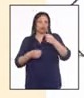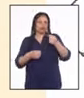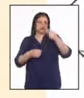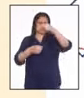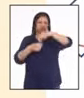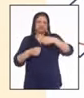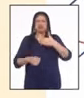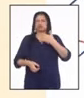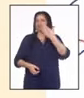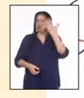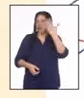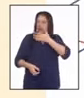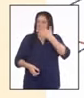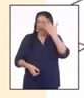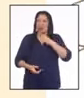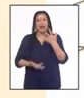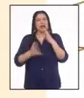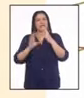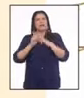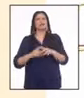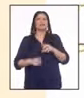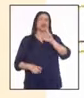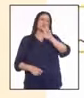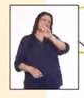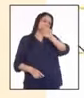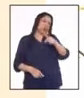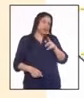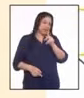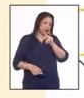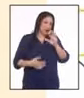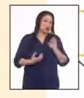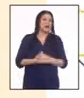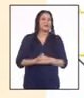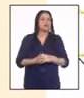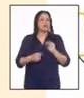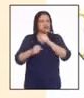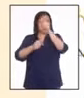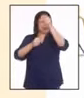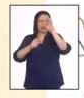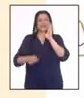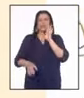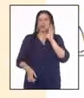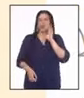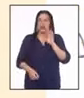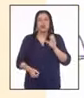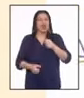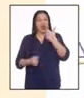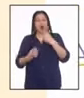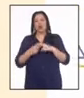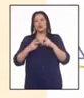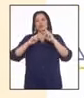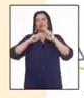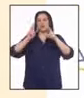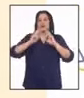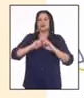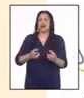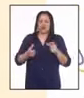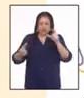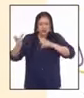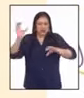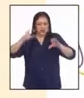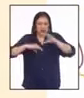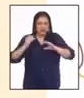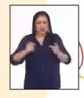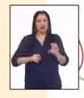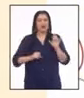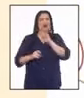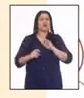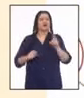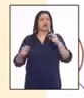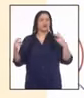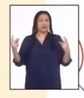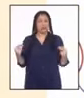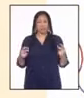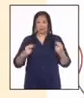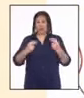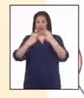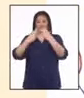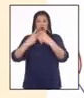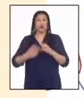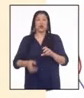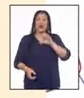emisión de unos 3.000 kilogramos de gases tóxicos. Otros resultados científicos indican que la utilización de bacterias del